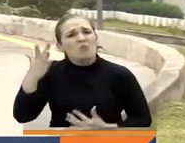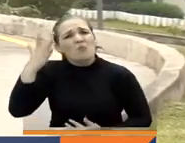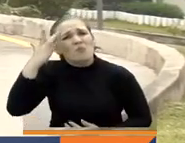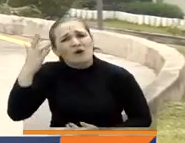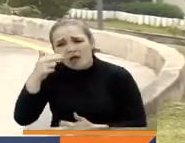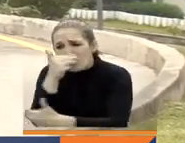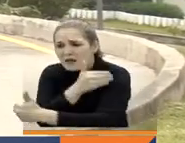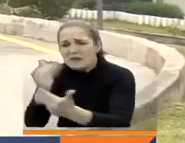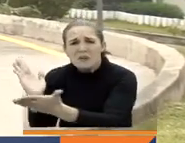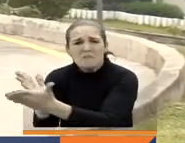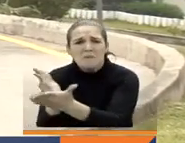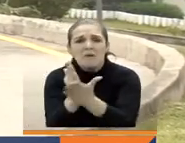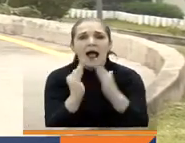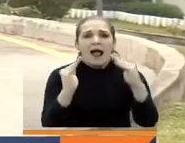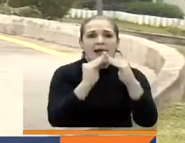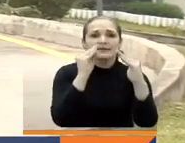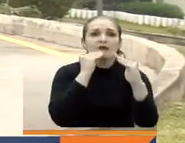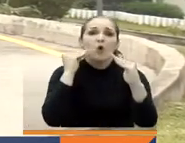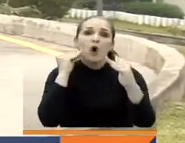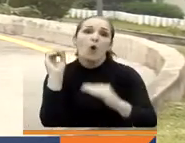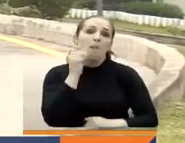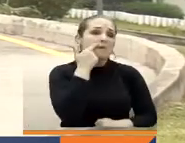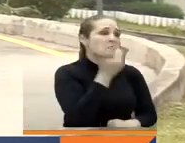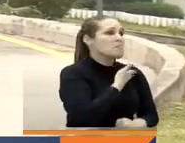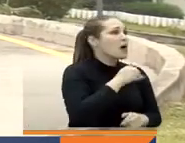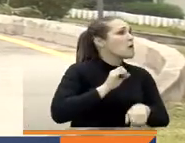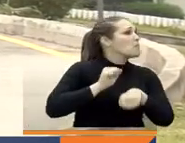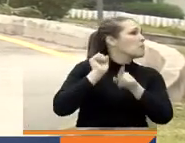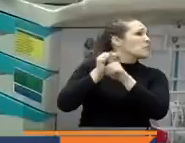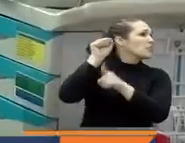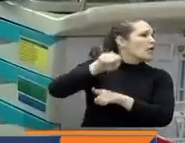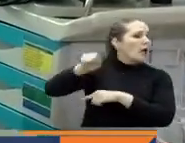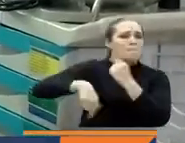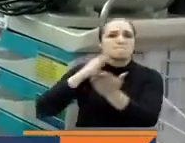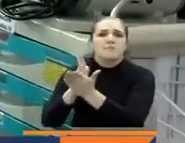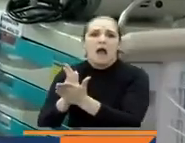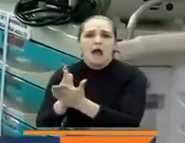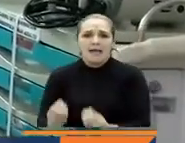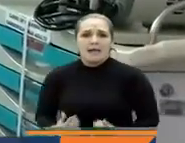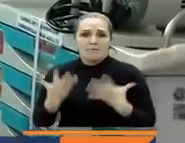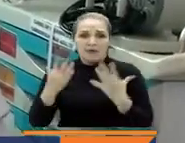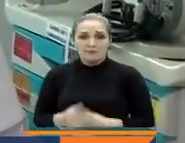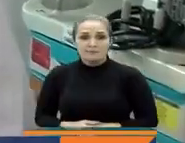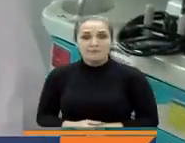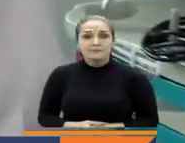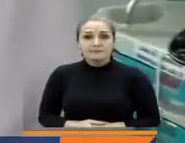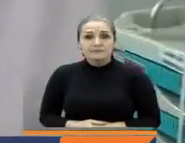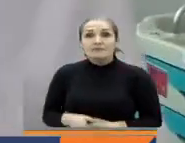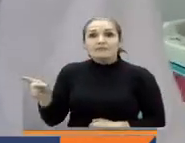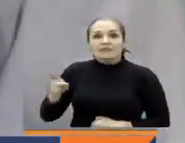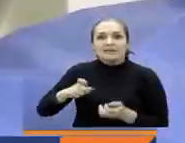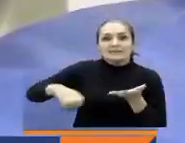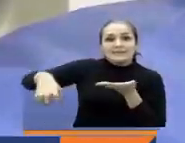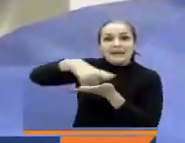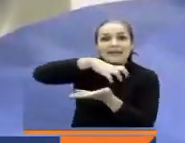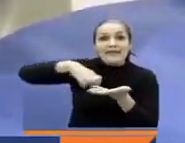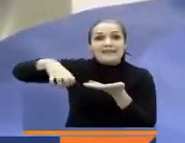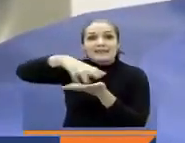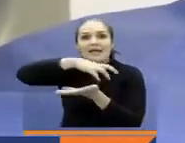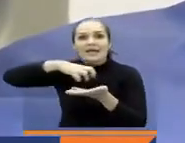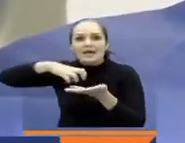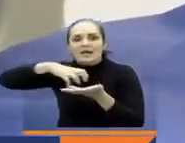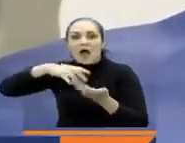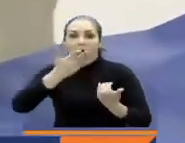accidentes caseros, pero también por descuido de sus padres. El colapso hospitalario en Santander llegó a las unidades